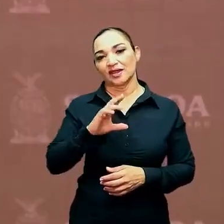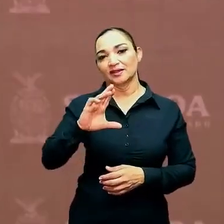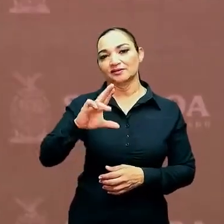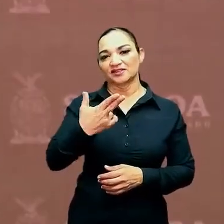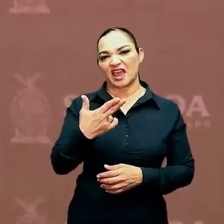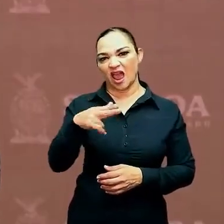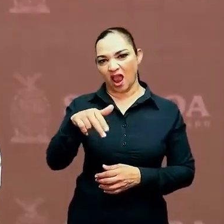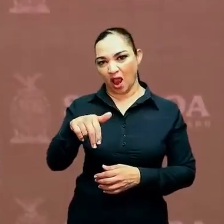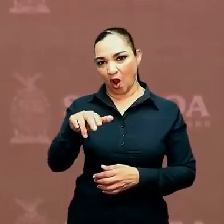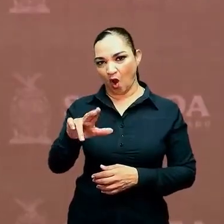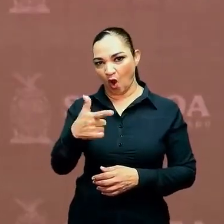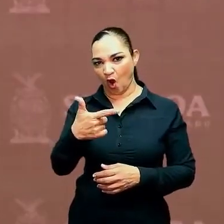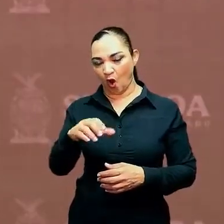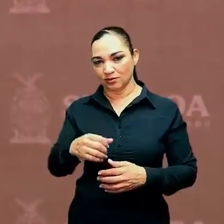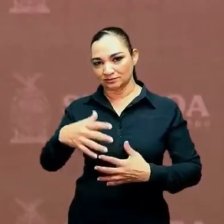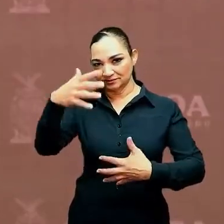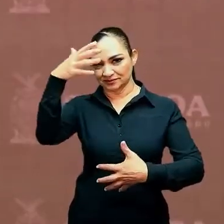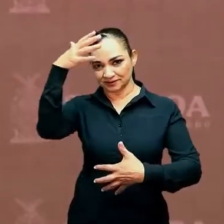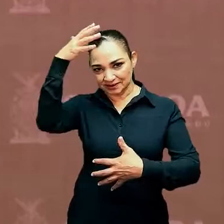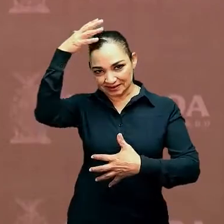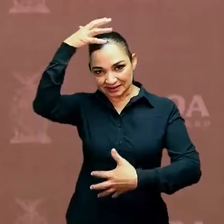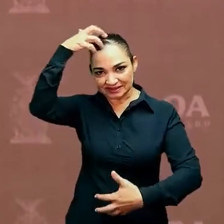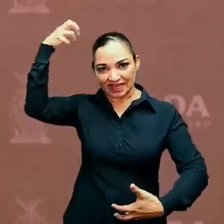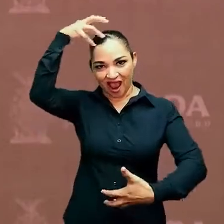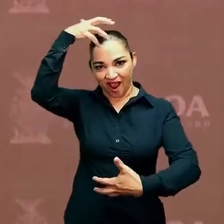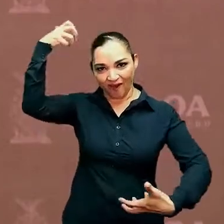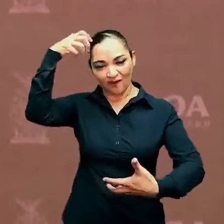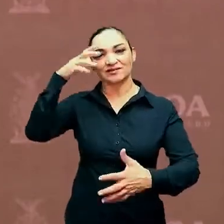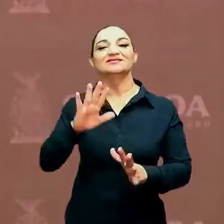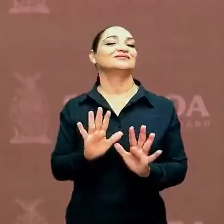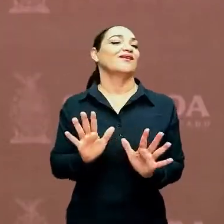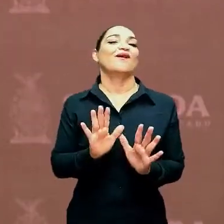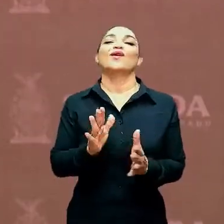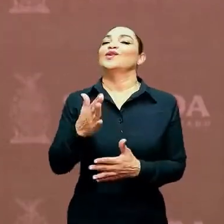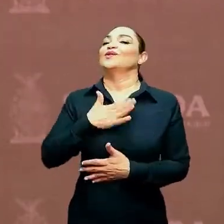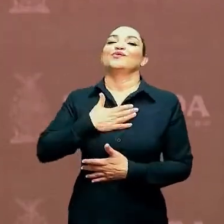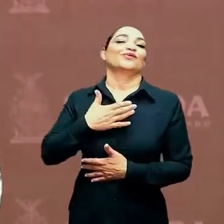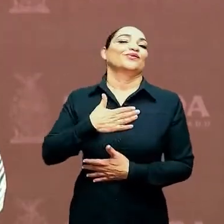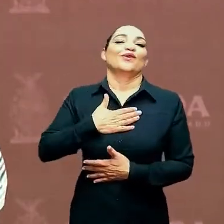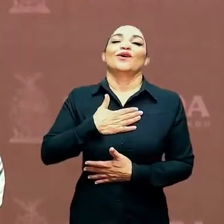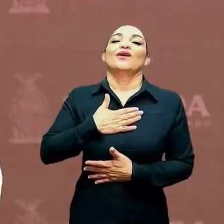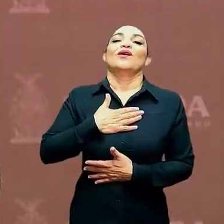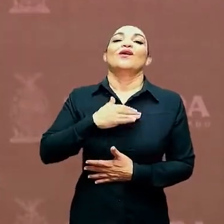Chango, pues. Es Julio César. Él me aclaró a mí en privado.